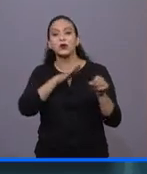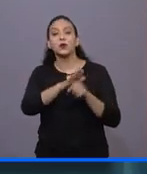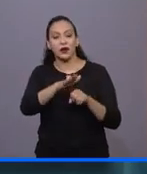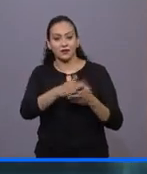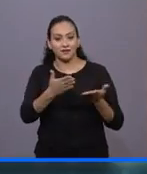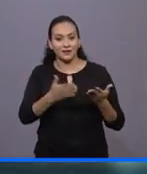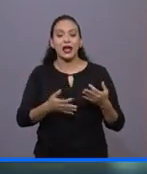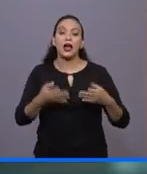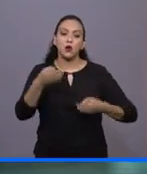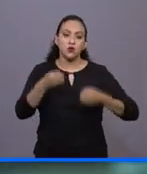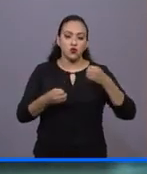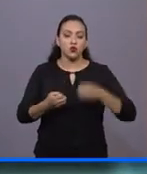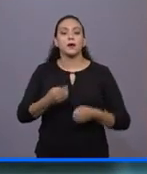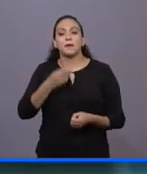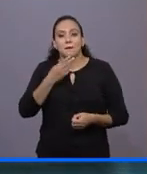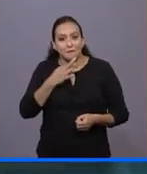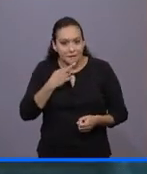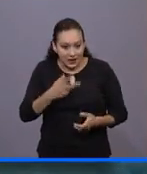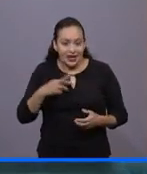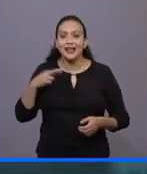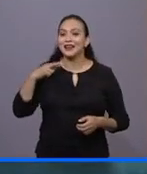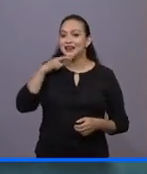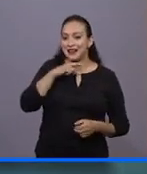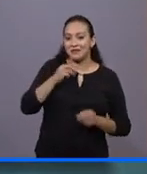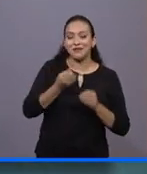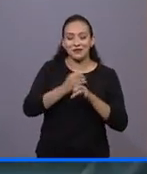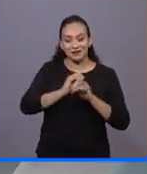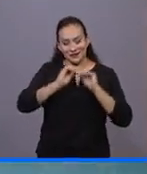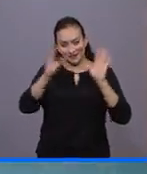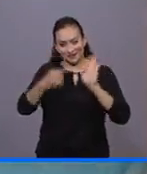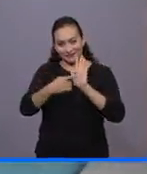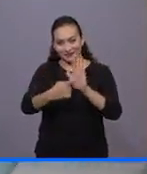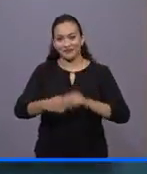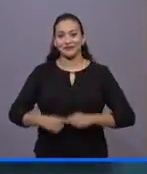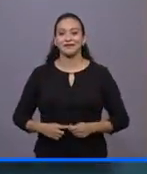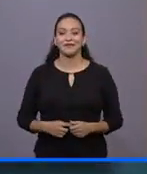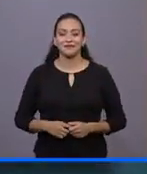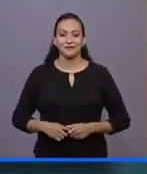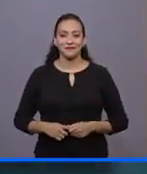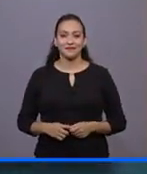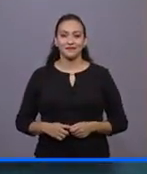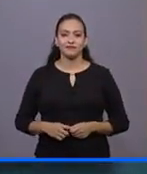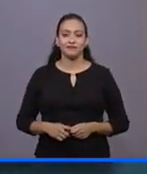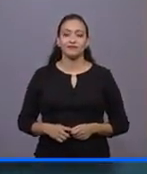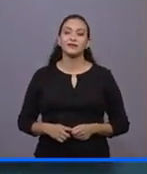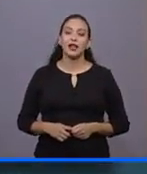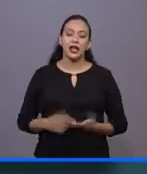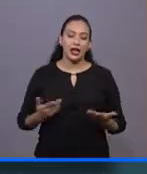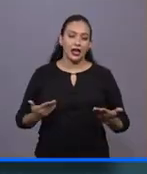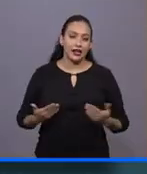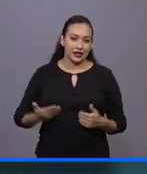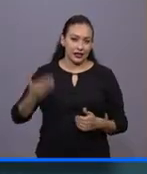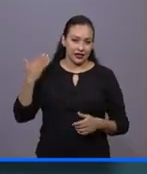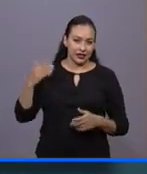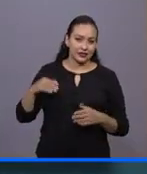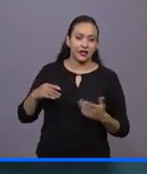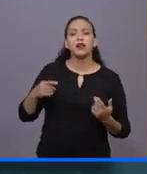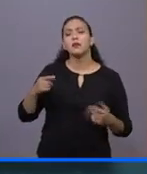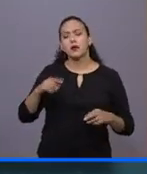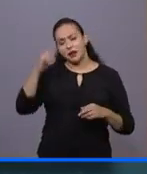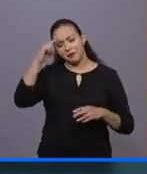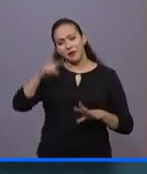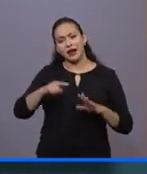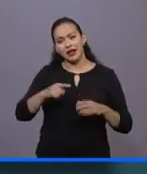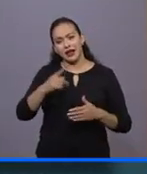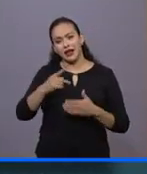lograr una justicia más ágil, eficiente y transparente. Durante la pasada jornada de medios alternativos